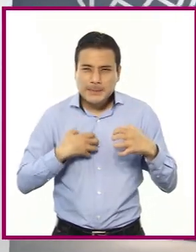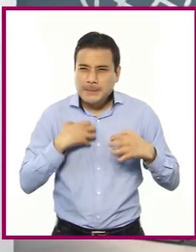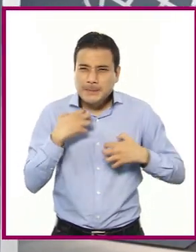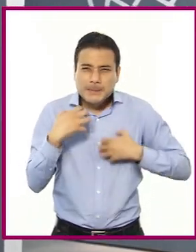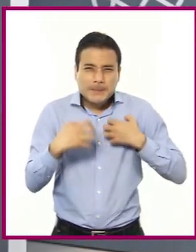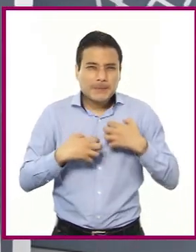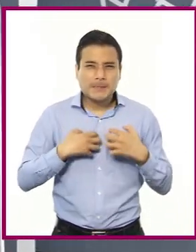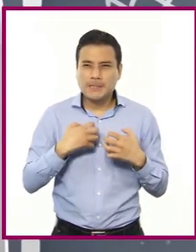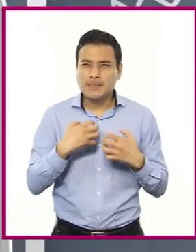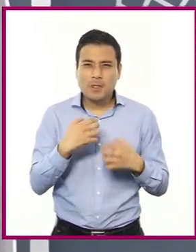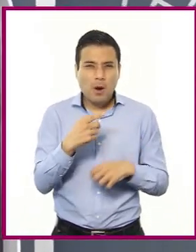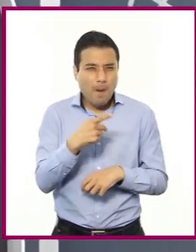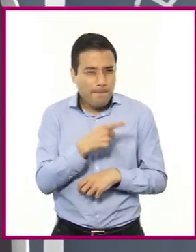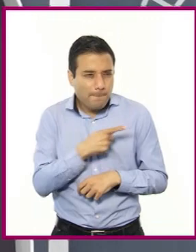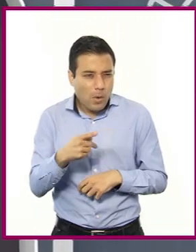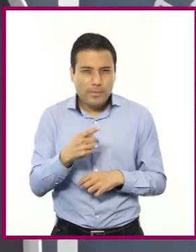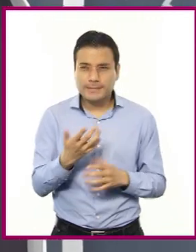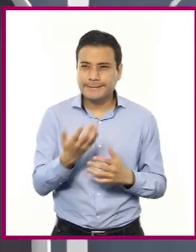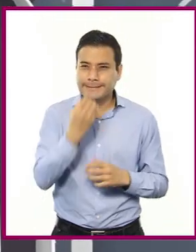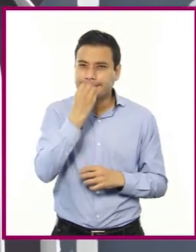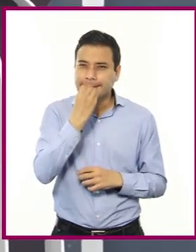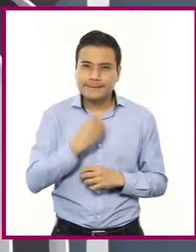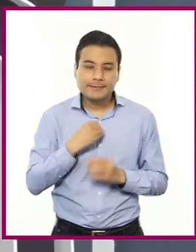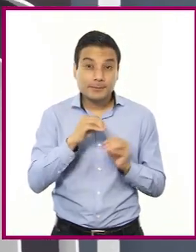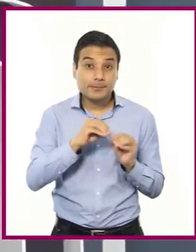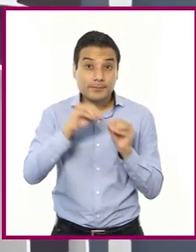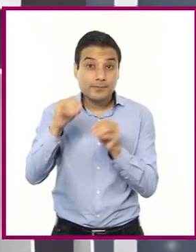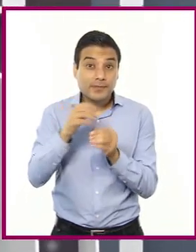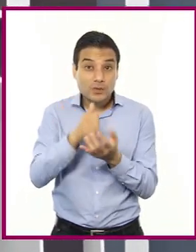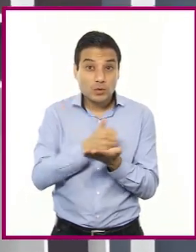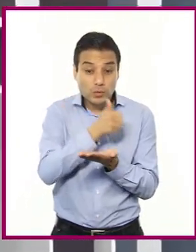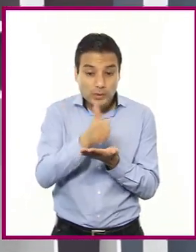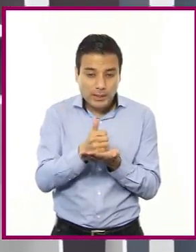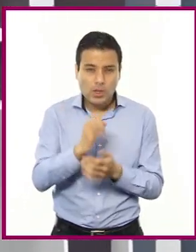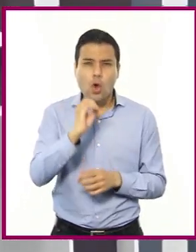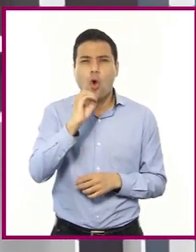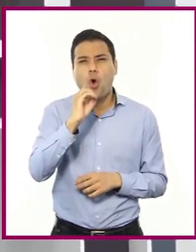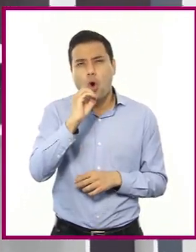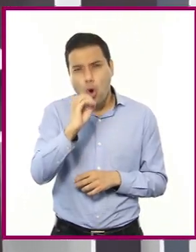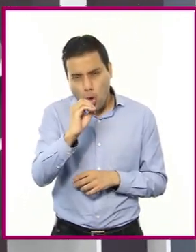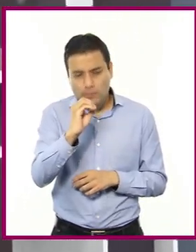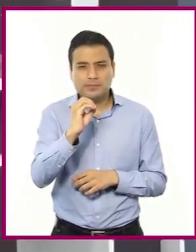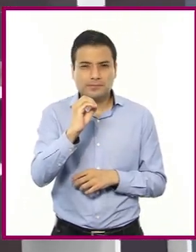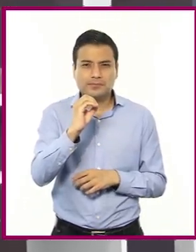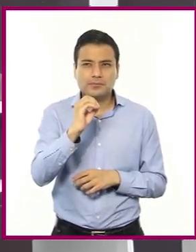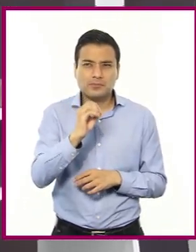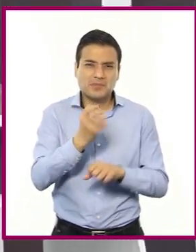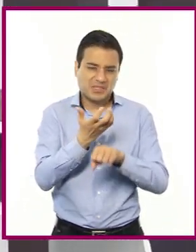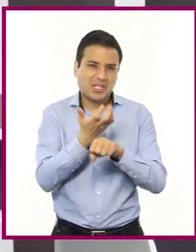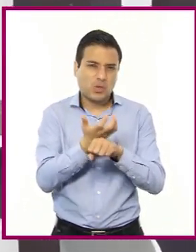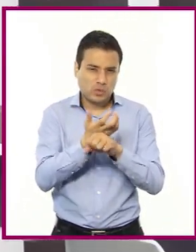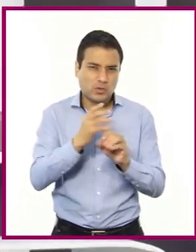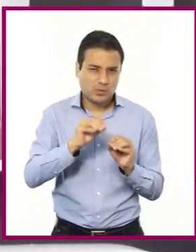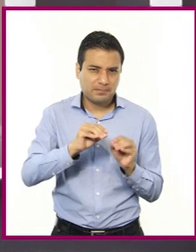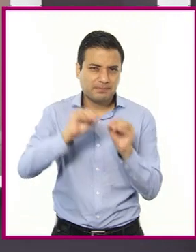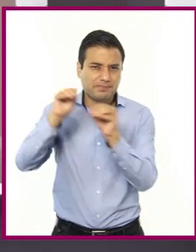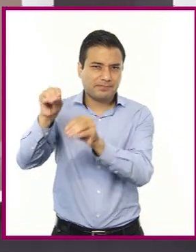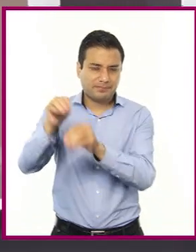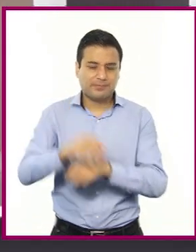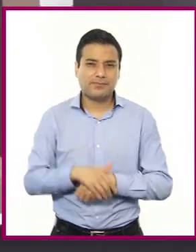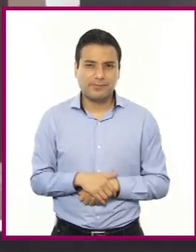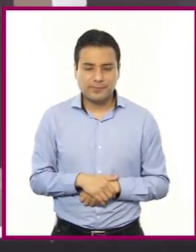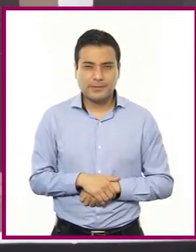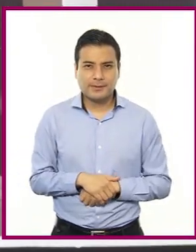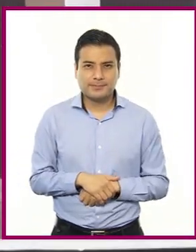campo, o se desplazaba a alguna gran ciudad o de plano emigraba legal o ilegalmente a Estados Unidos. Si